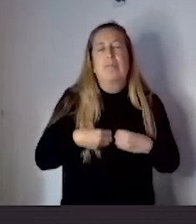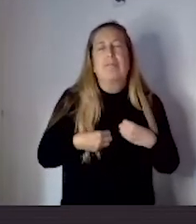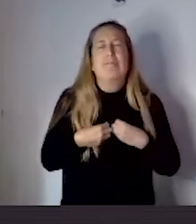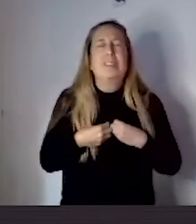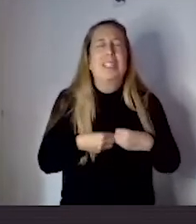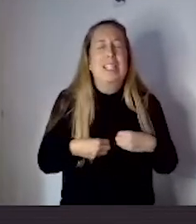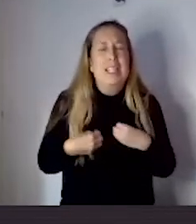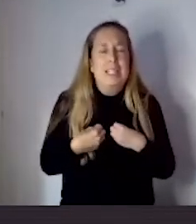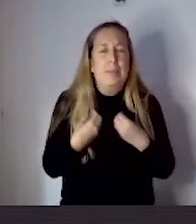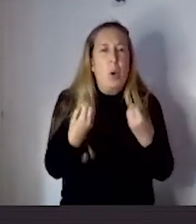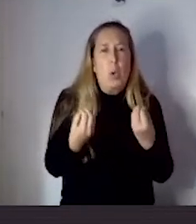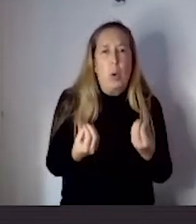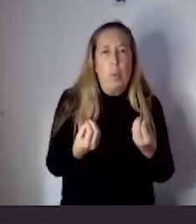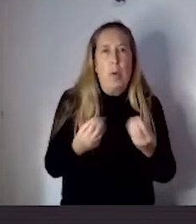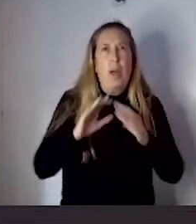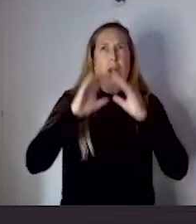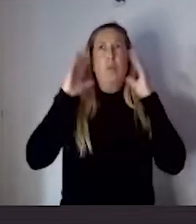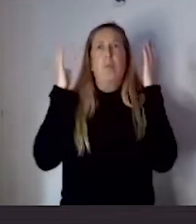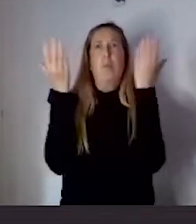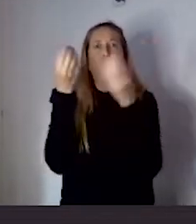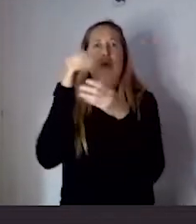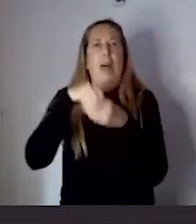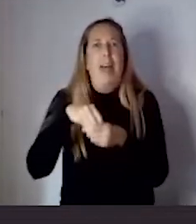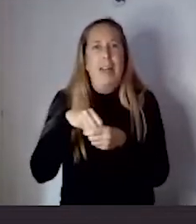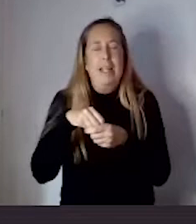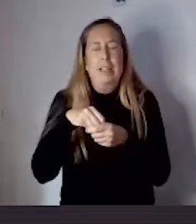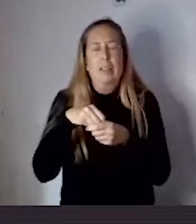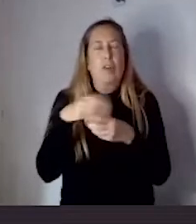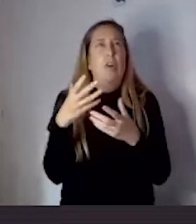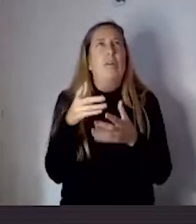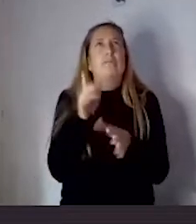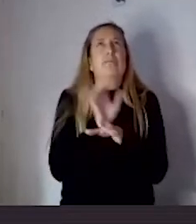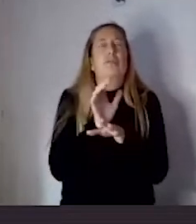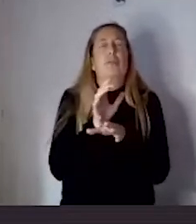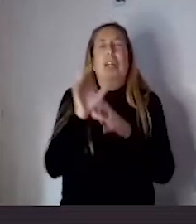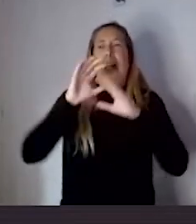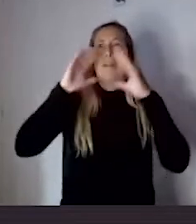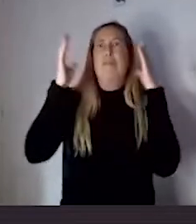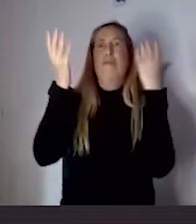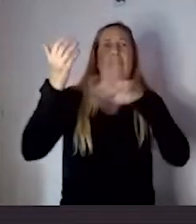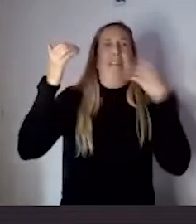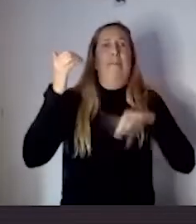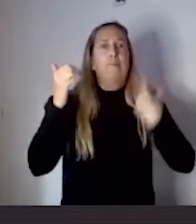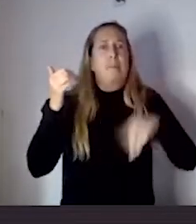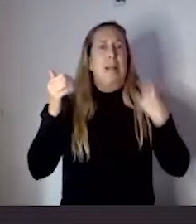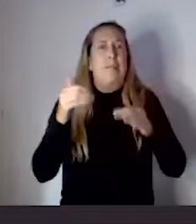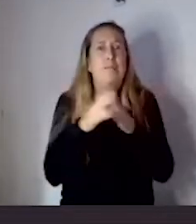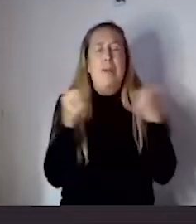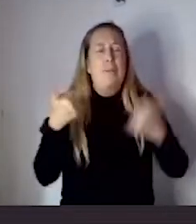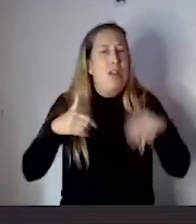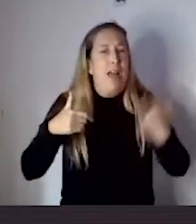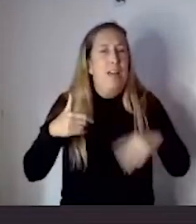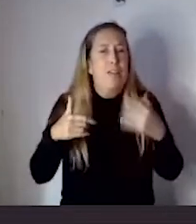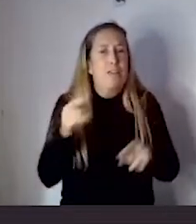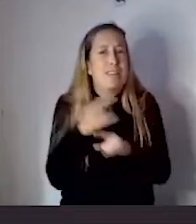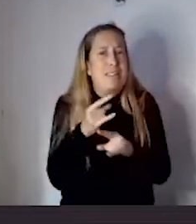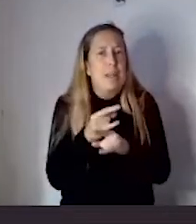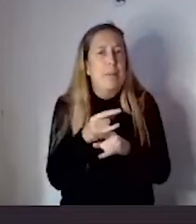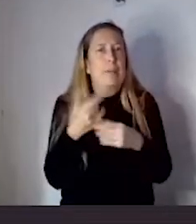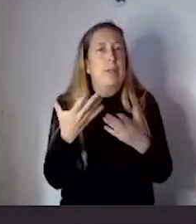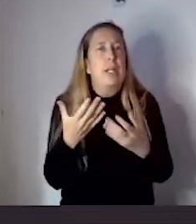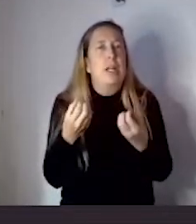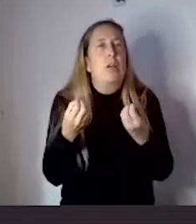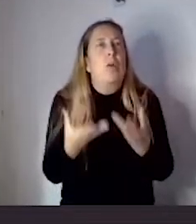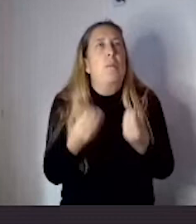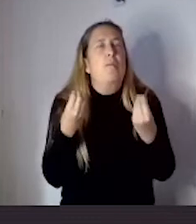estamos en un mundo que cada día se siente más acelerado cómo podemos desacelerar nos desconectarnos del mundo